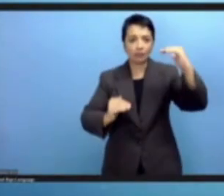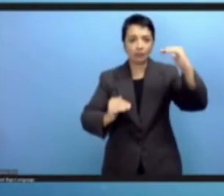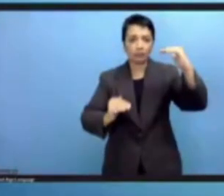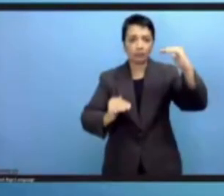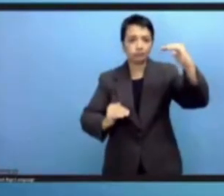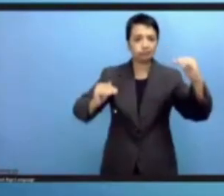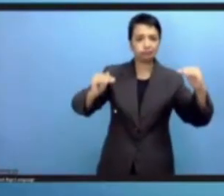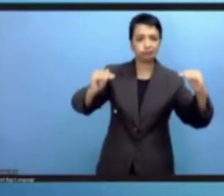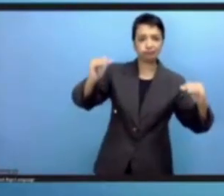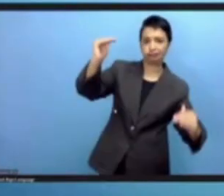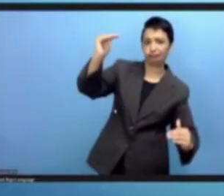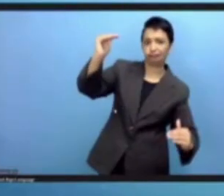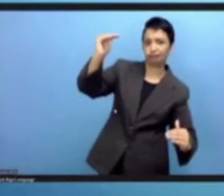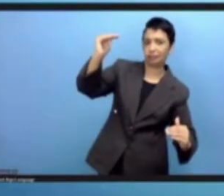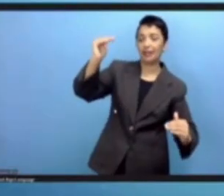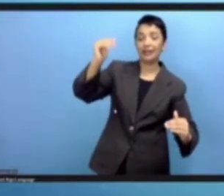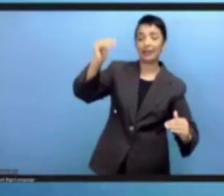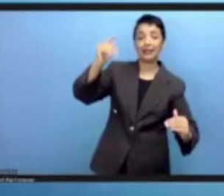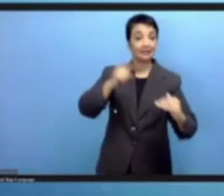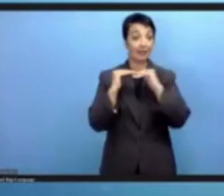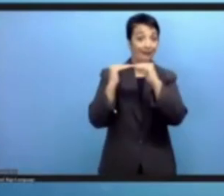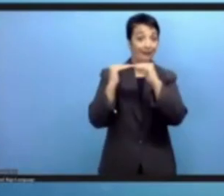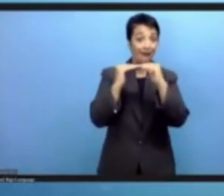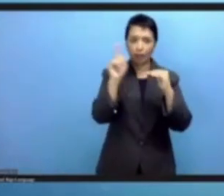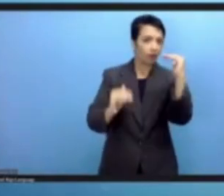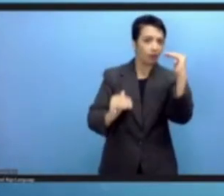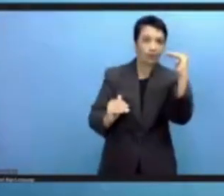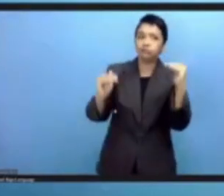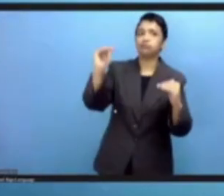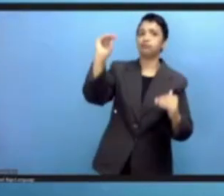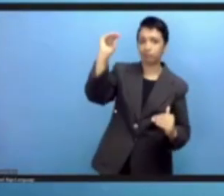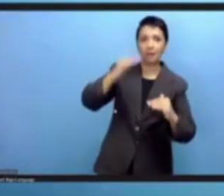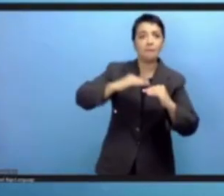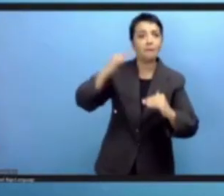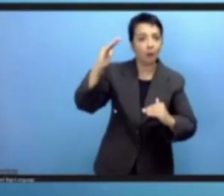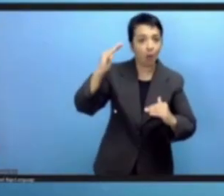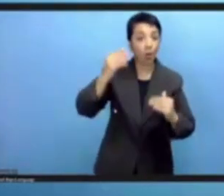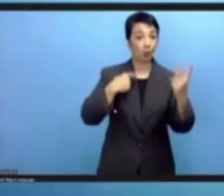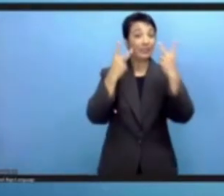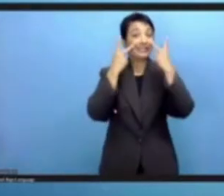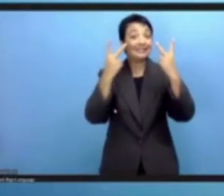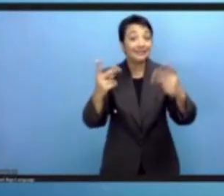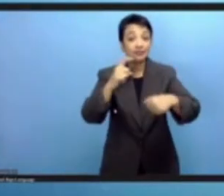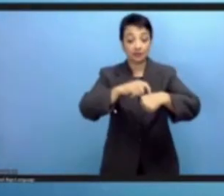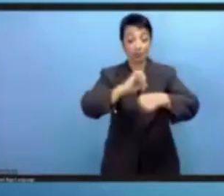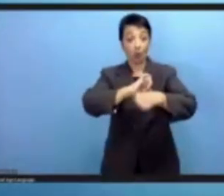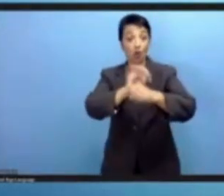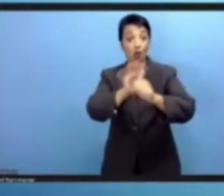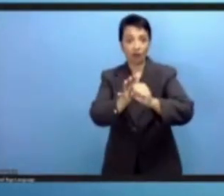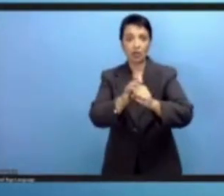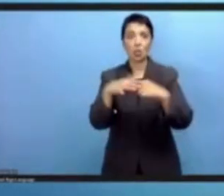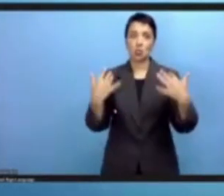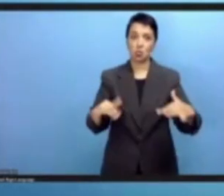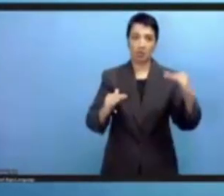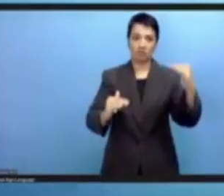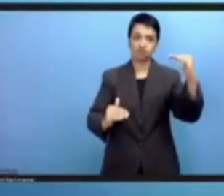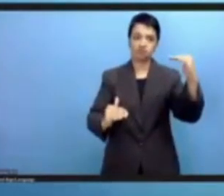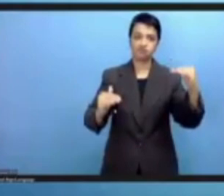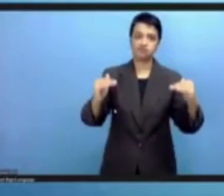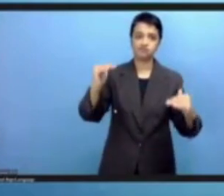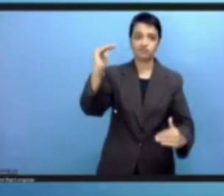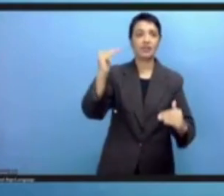mientras realizamos el debate del foro de gobernanza de la internet las tecnologías tienen el potencial de